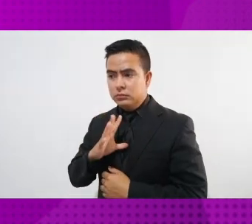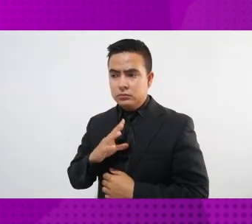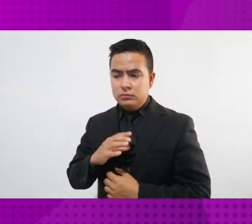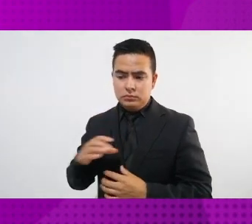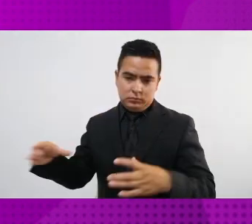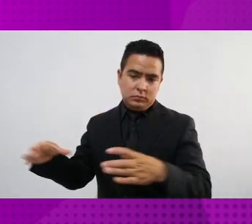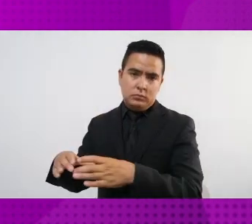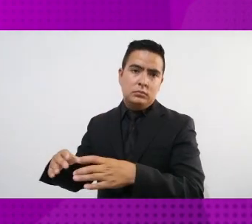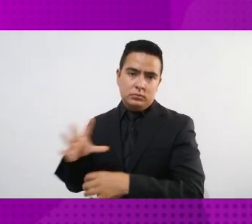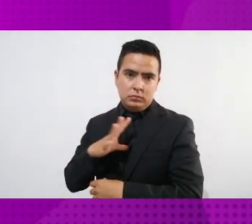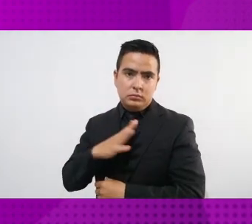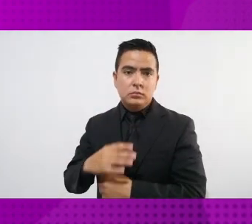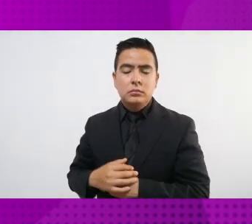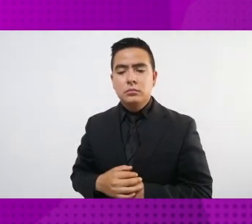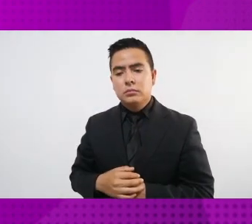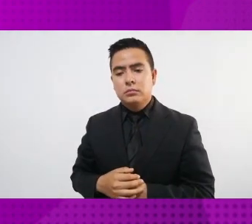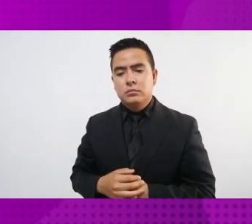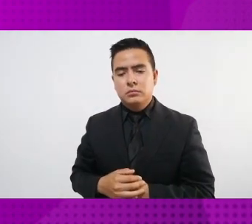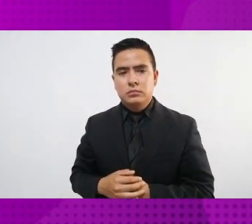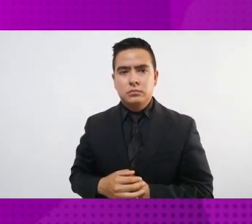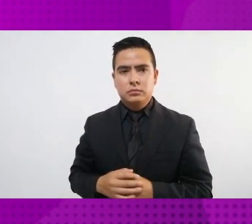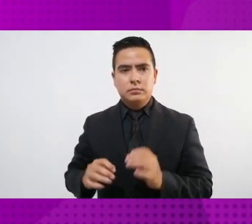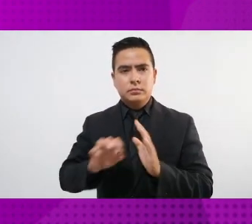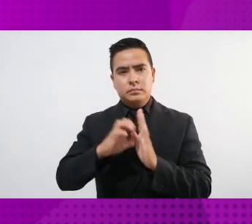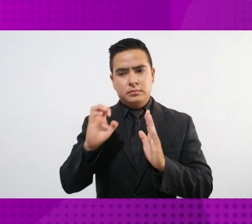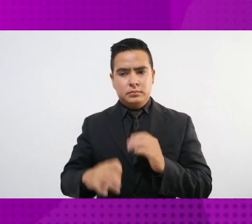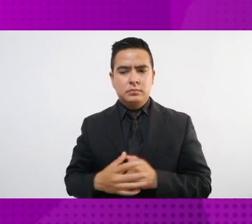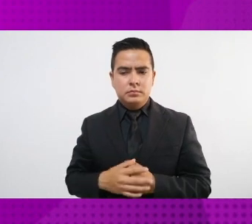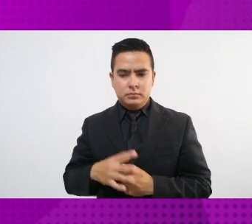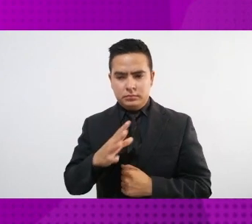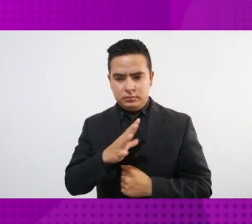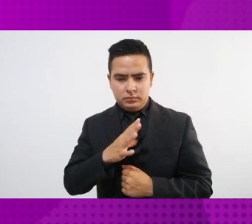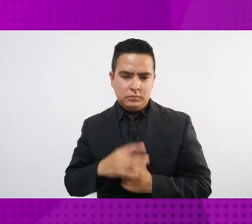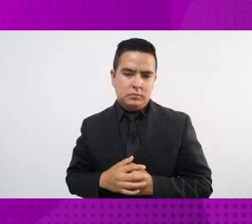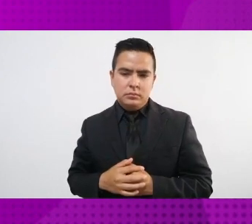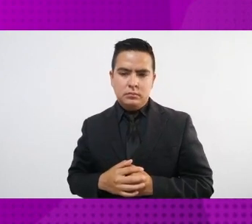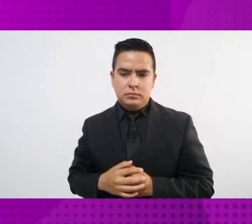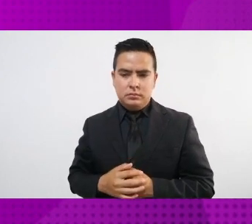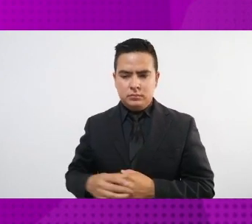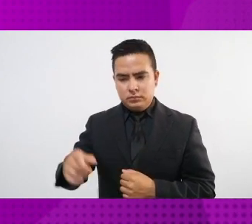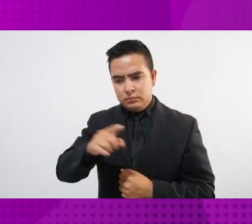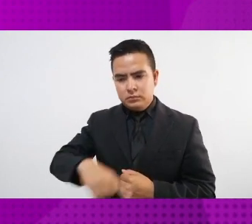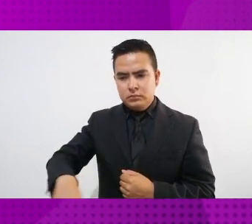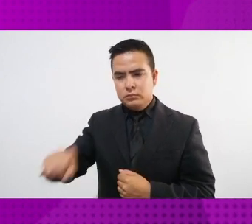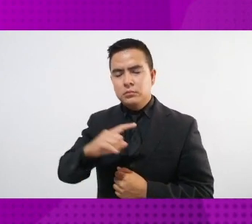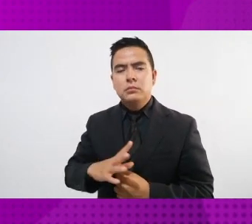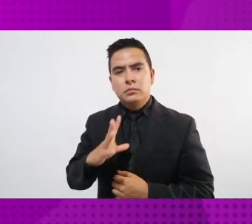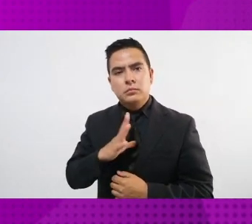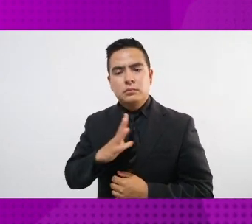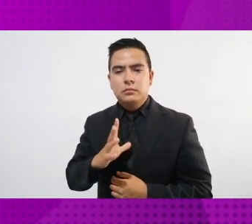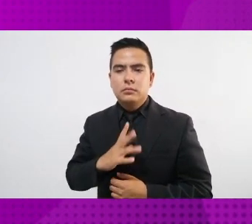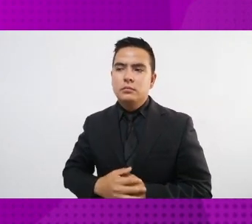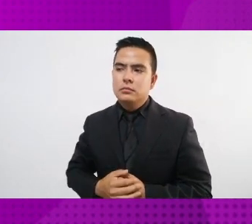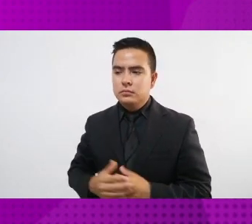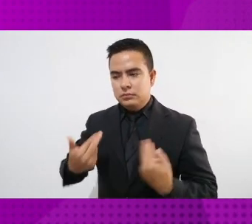un parlamento, ¿no? Y ahí podríamos hablar del principio de mayoría y del principio de representación proporcional, que